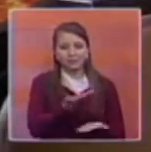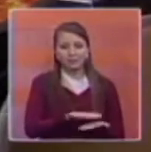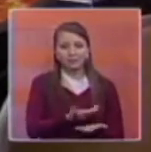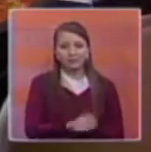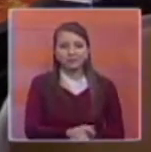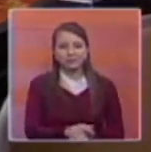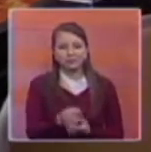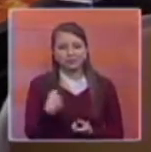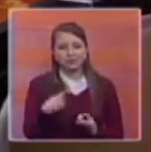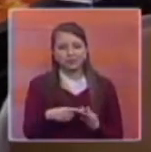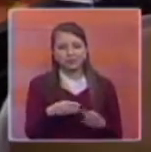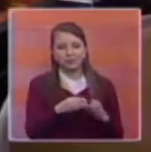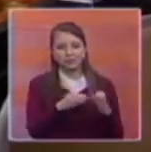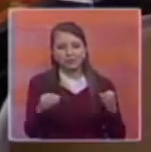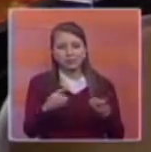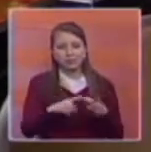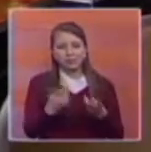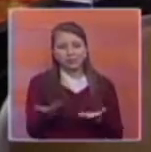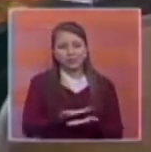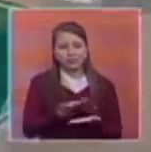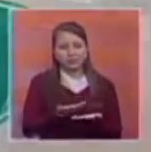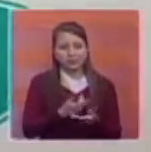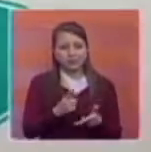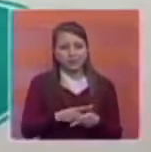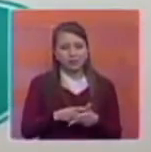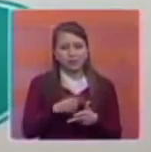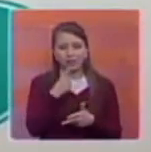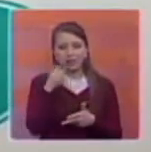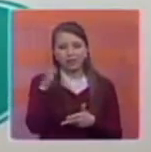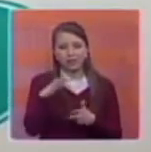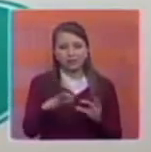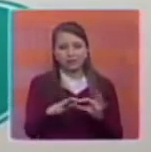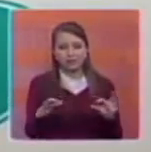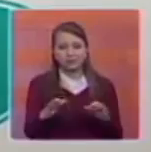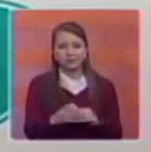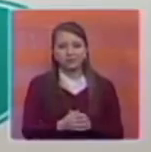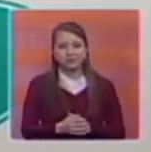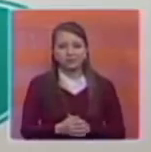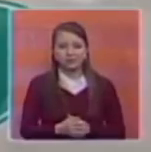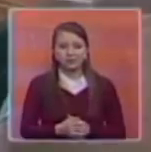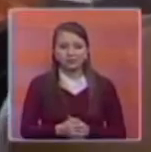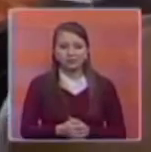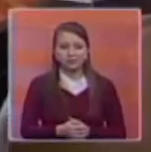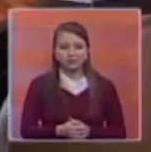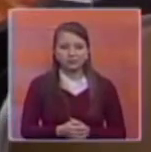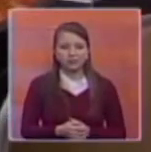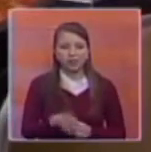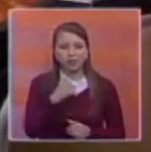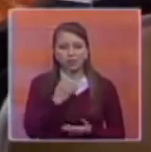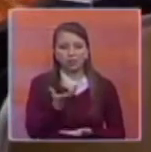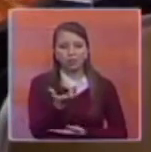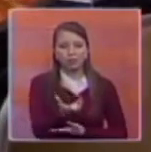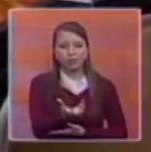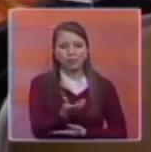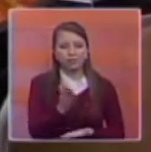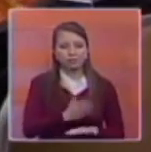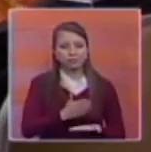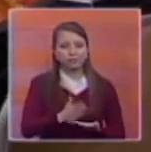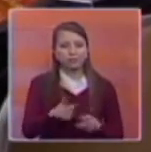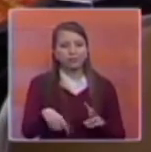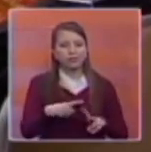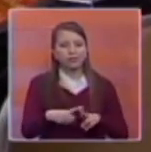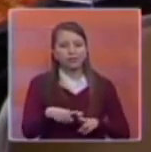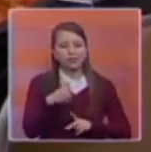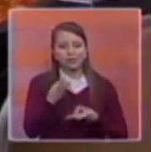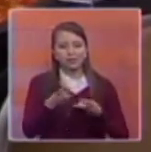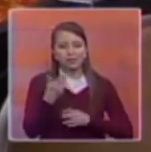Tiene pimiento, cebolla, un ají entero. Y le acabo de agregar el tomate y le estoy agregando un poquito de